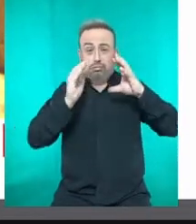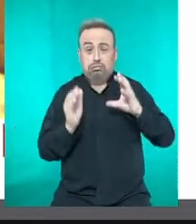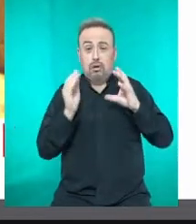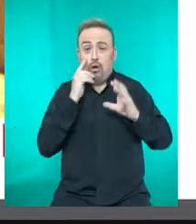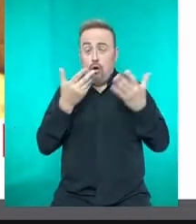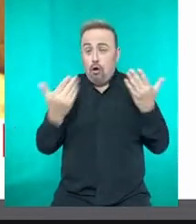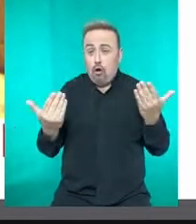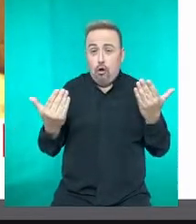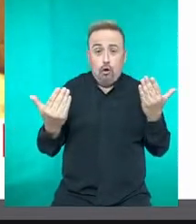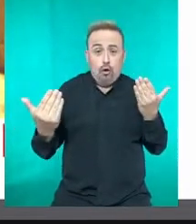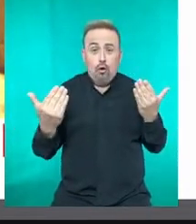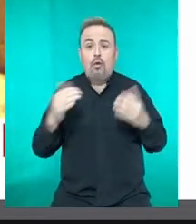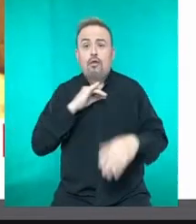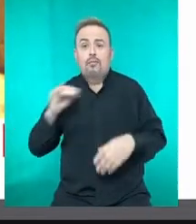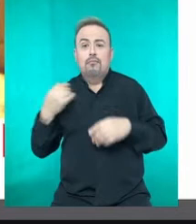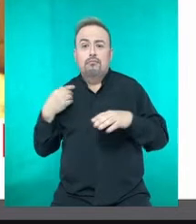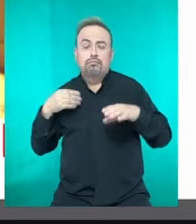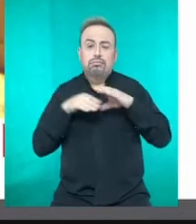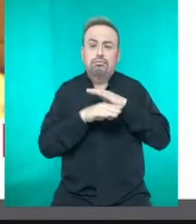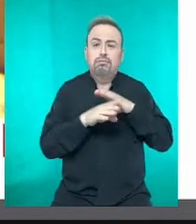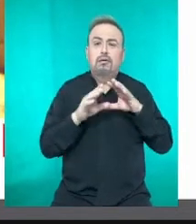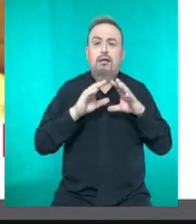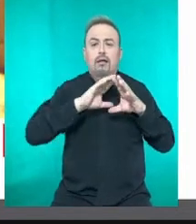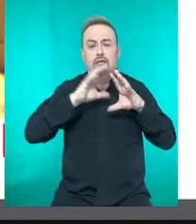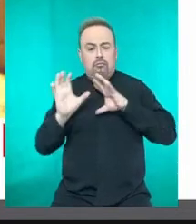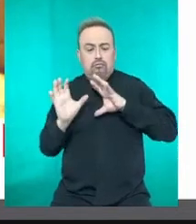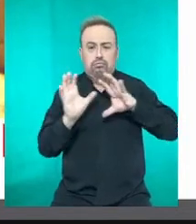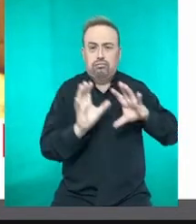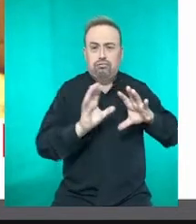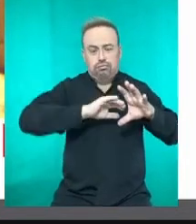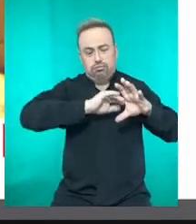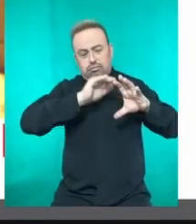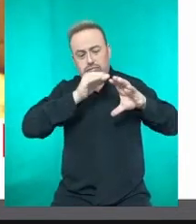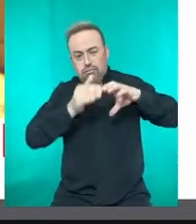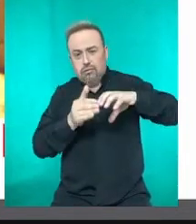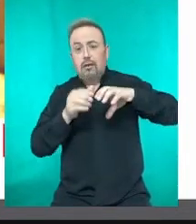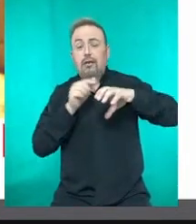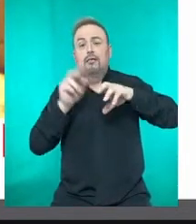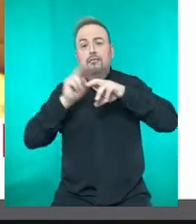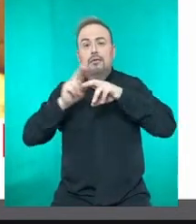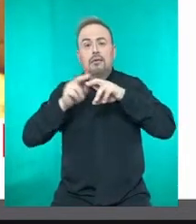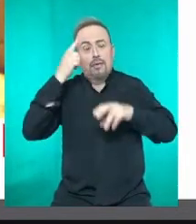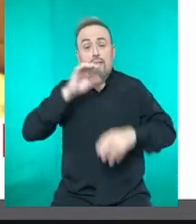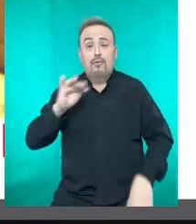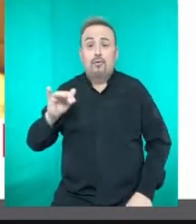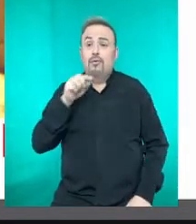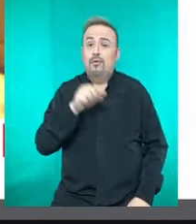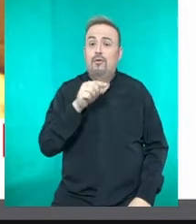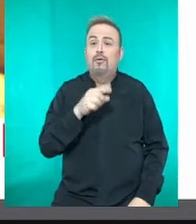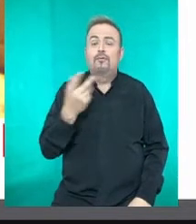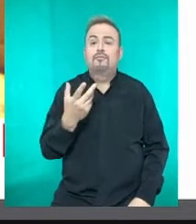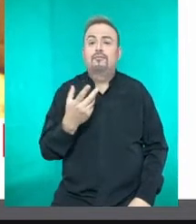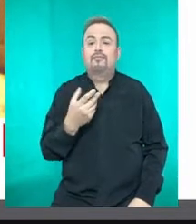cómo llega el equipo con dos partes de este marco prefabricado para la instalación y posteriormente la imagen